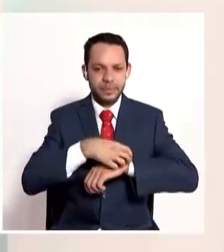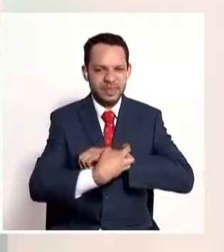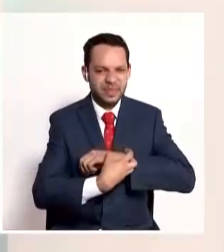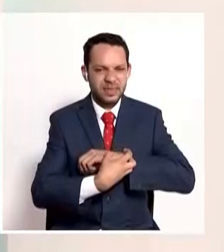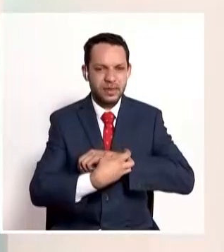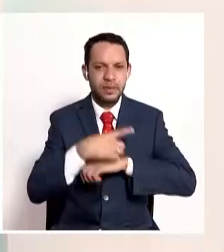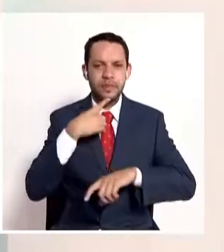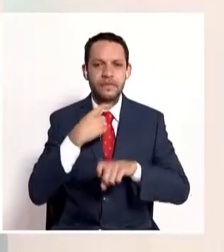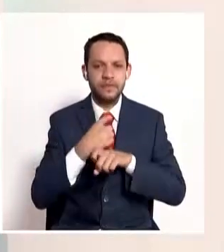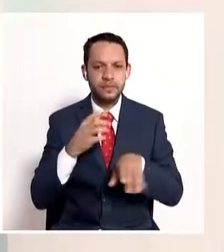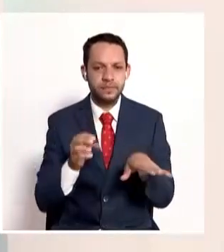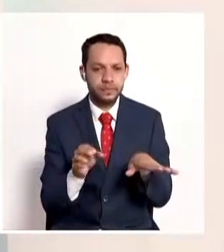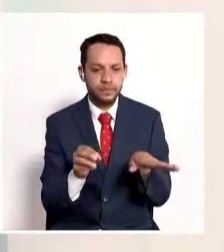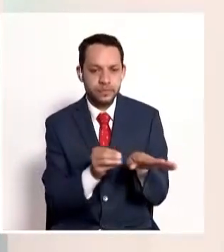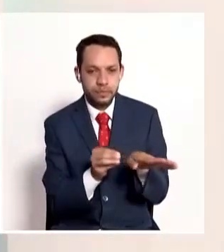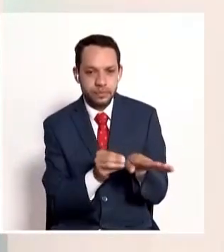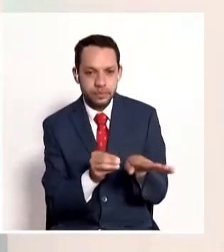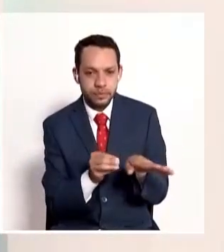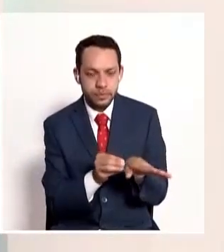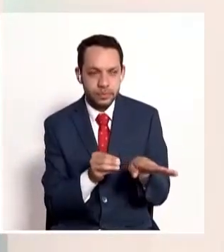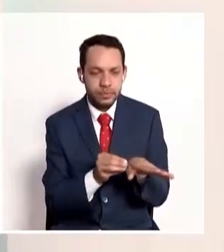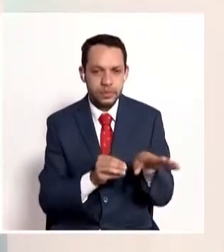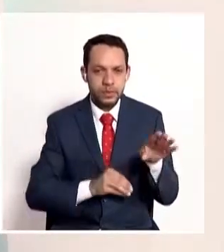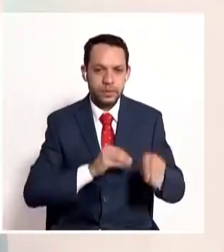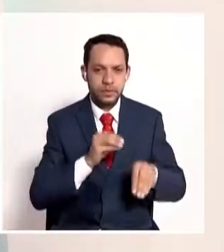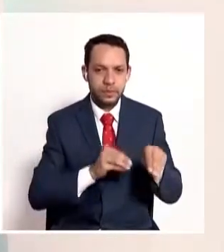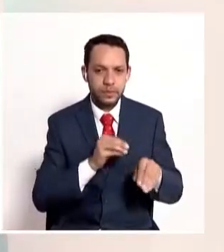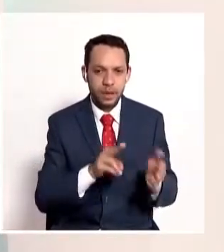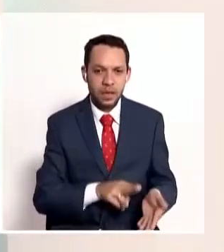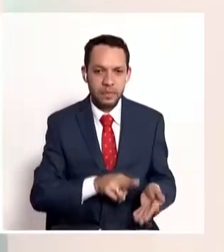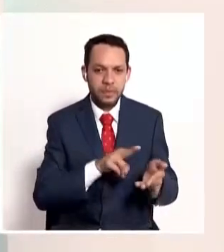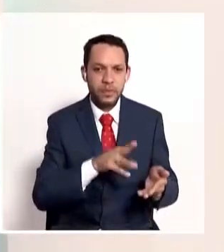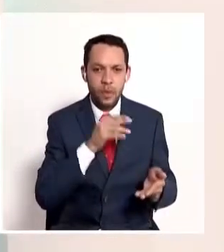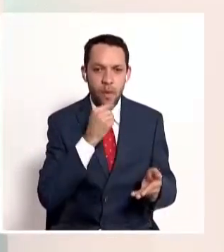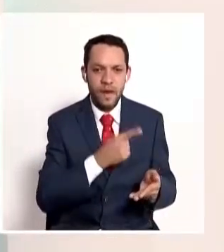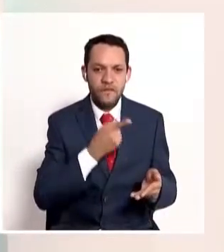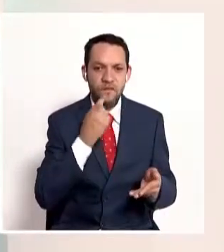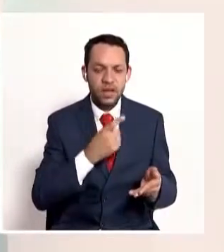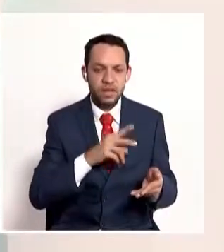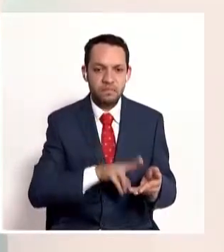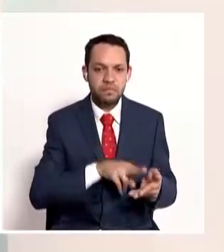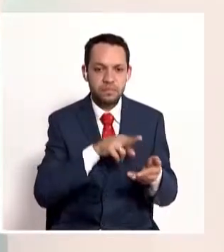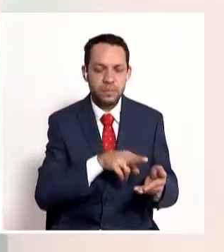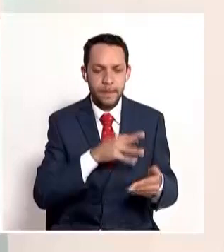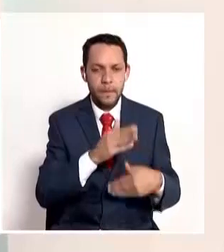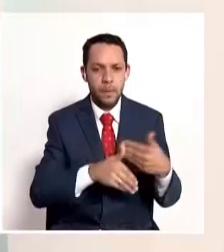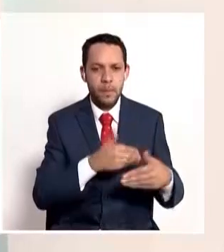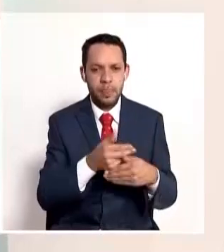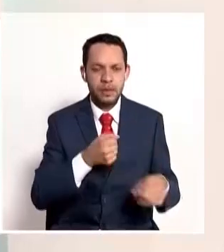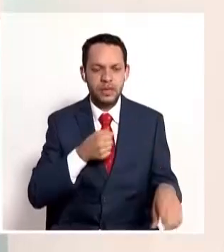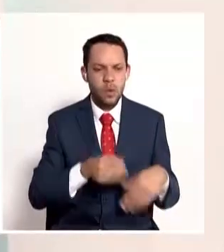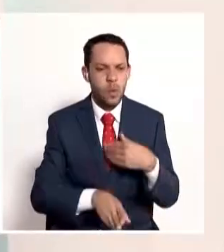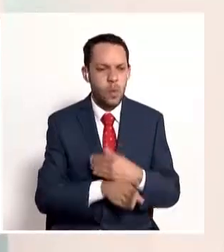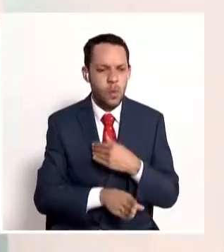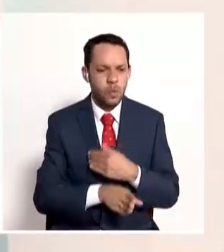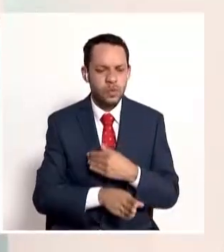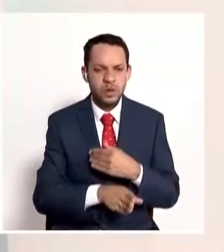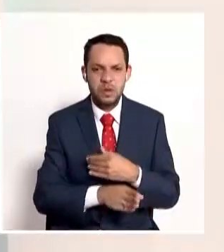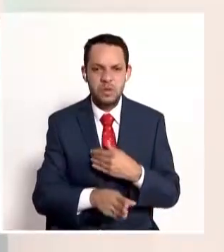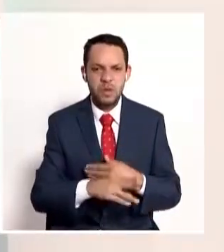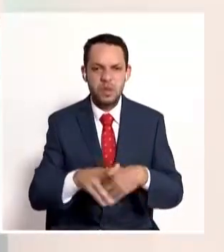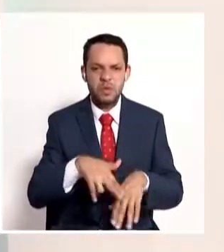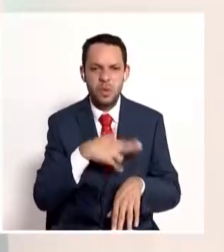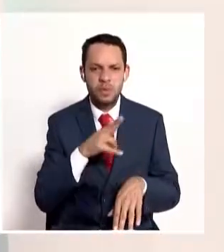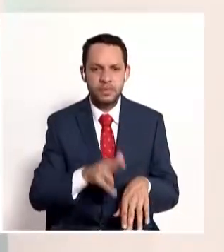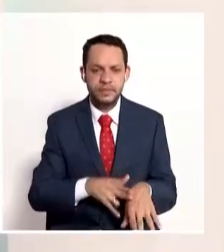check tobillo no le hice un buen proceso de rehabilitación no le hice un buen proceso de recuperación y seguían y seguir malgastando